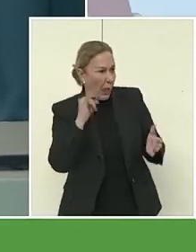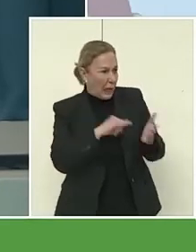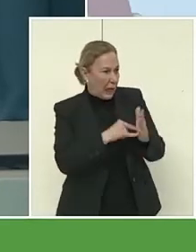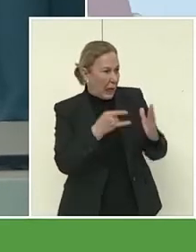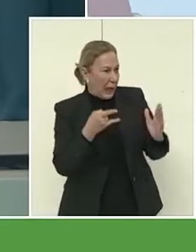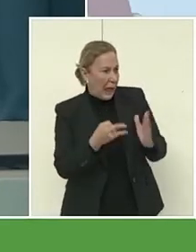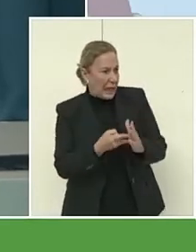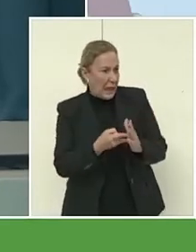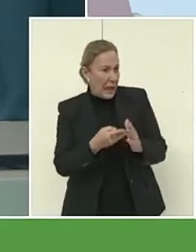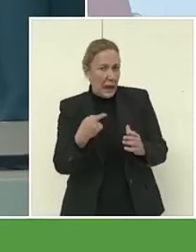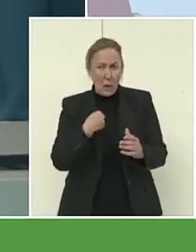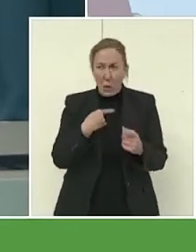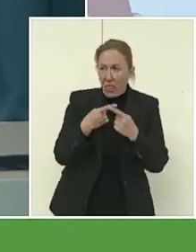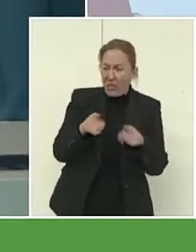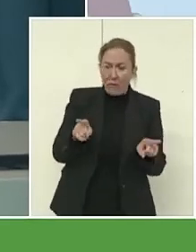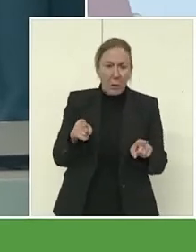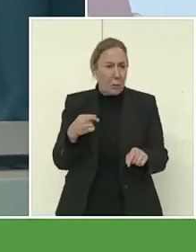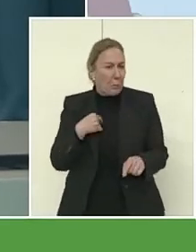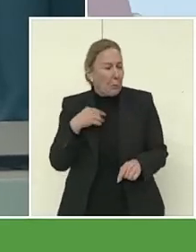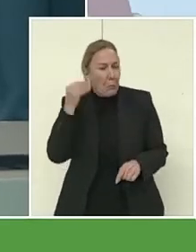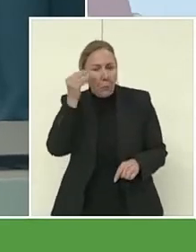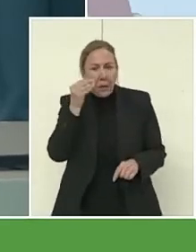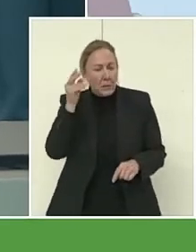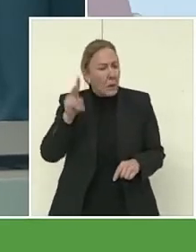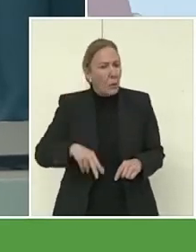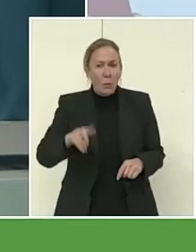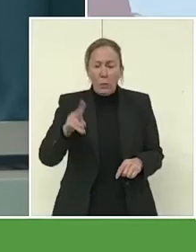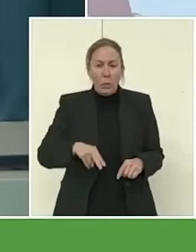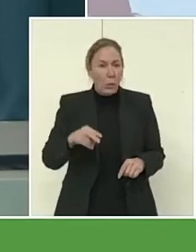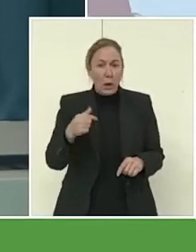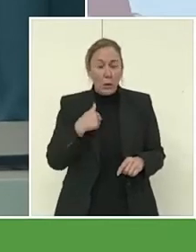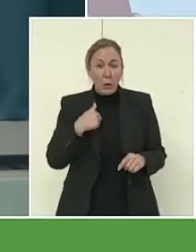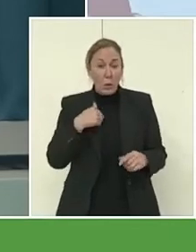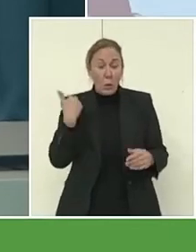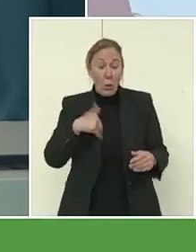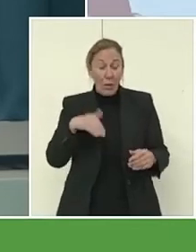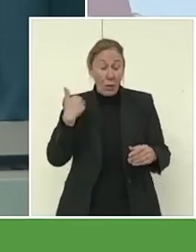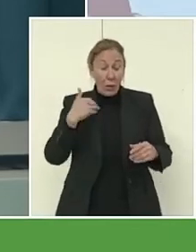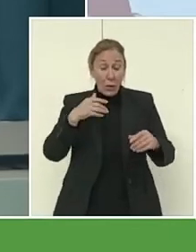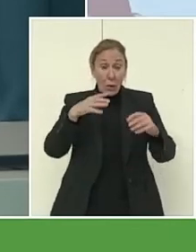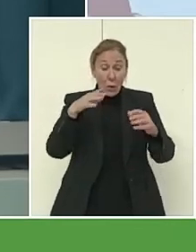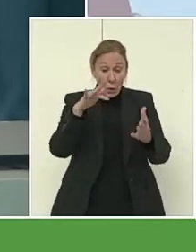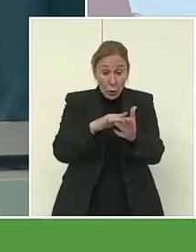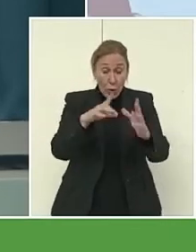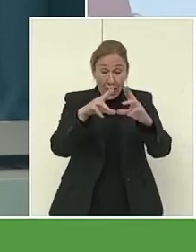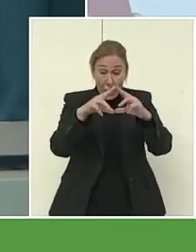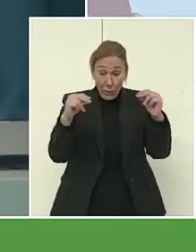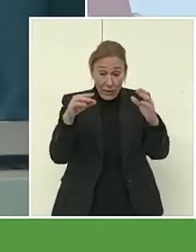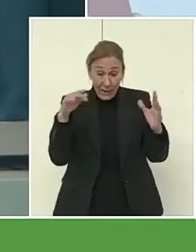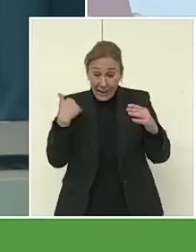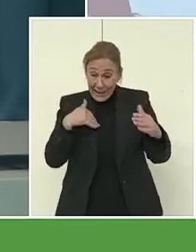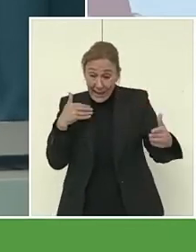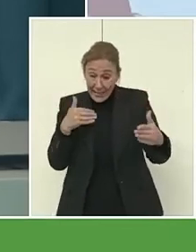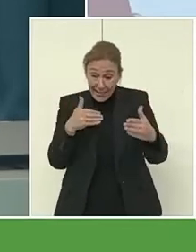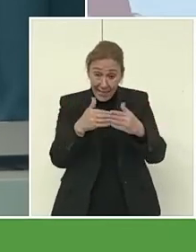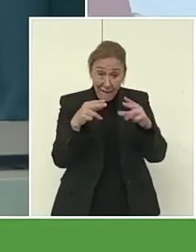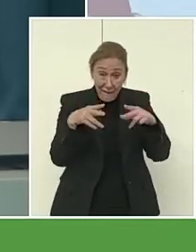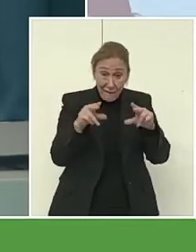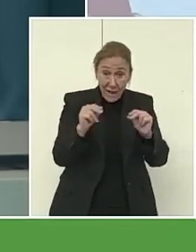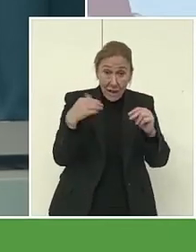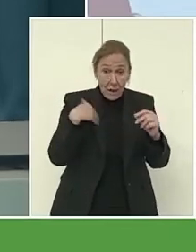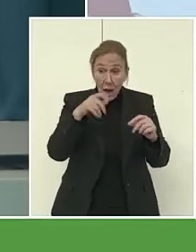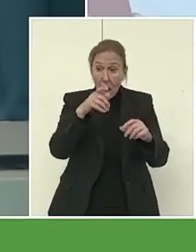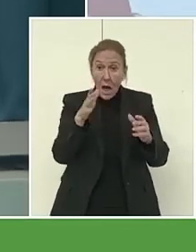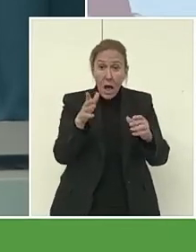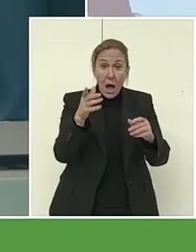ya en los últimos años de carrera, donde van quedando relativamente pocos, es que eso se diluye, ¿no? Todos estamos aquí currando a hierro para ser capaces de terminar esto